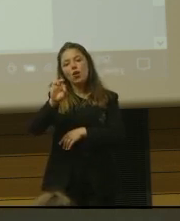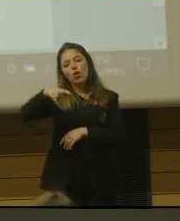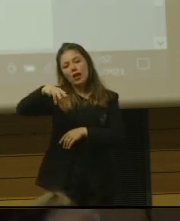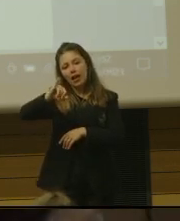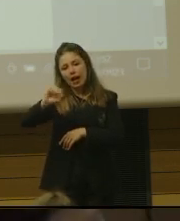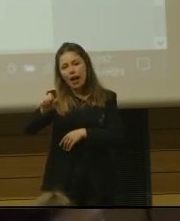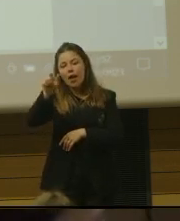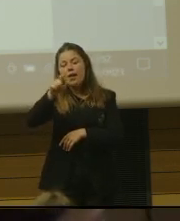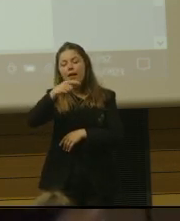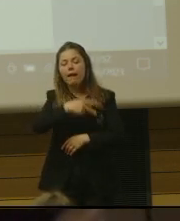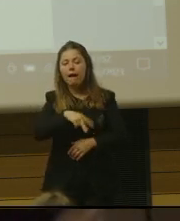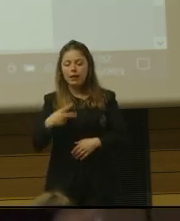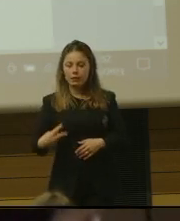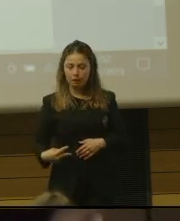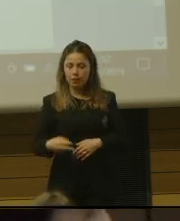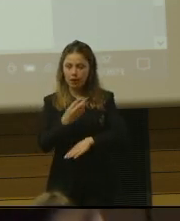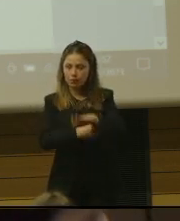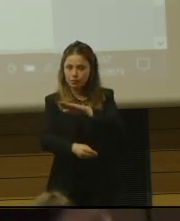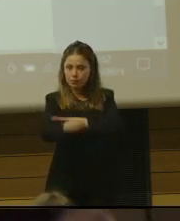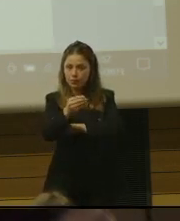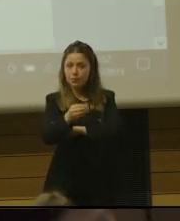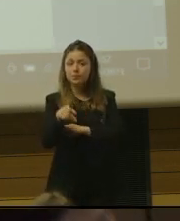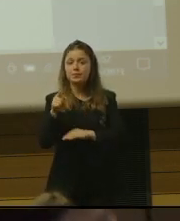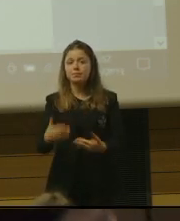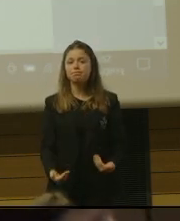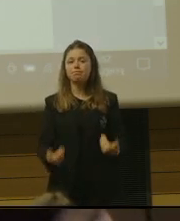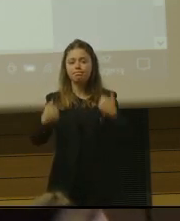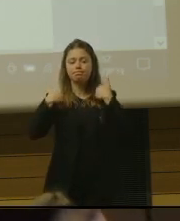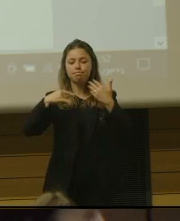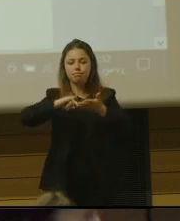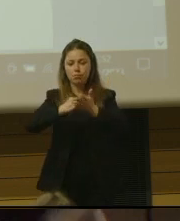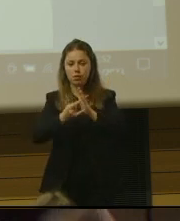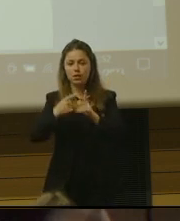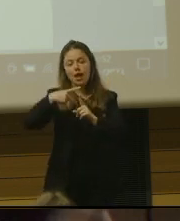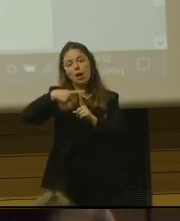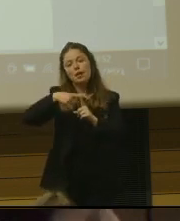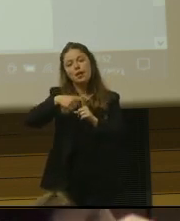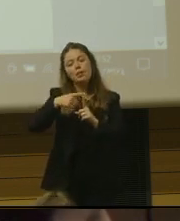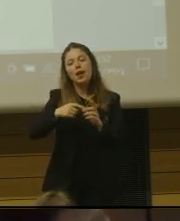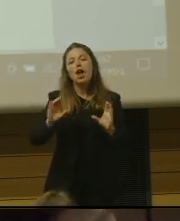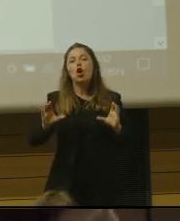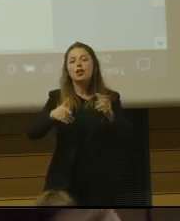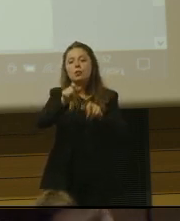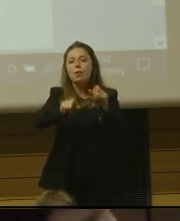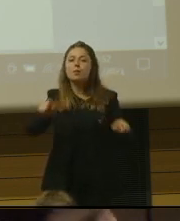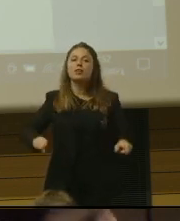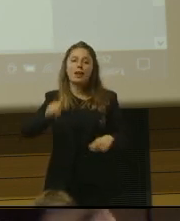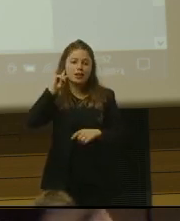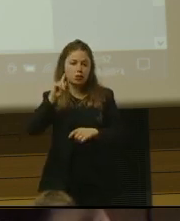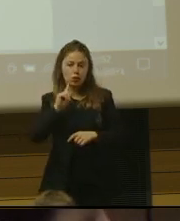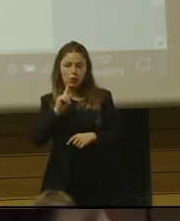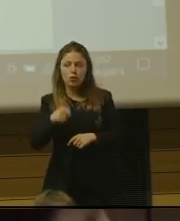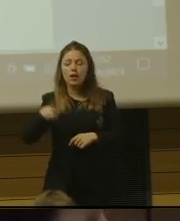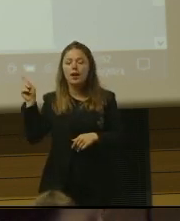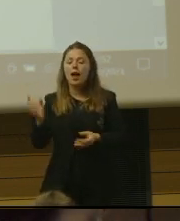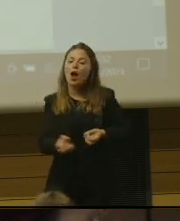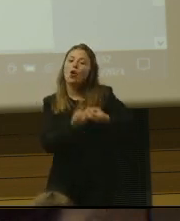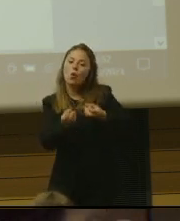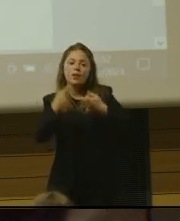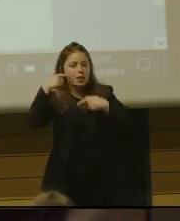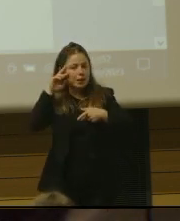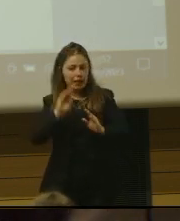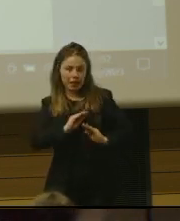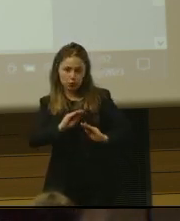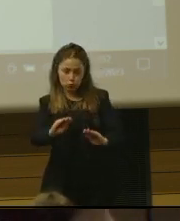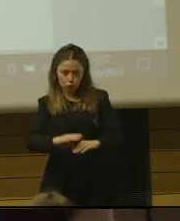de Cantabria, que se encargaba, presentaron un proyecto a nivel del colectivo de sordos y nos cuenta un poco su